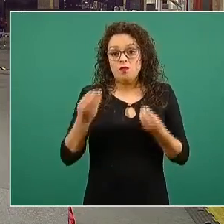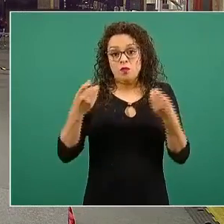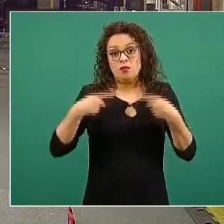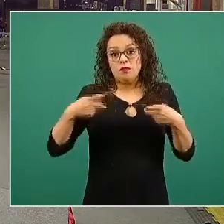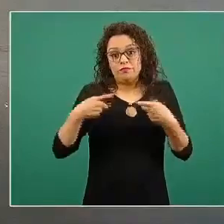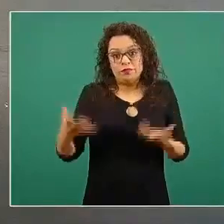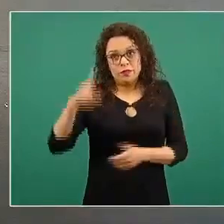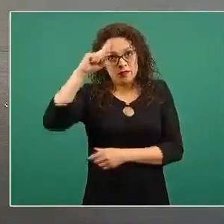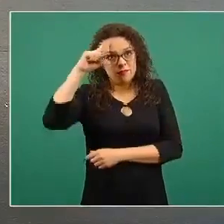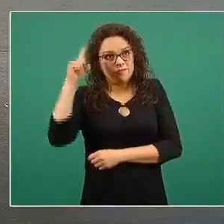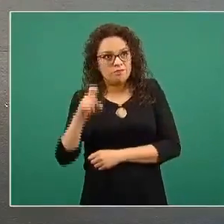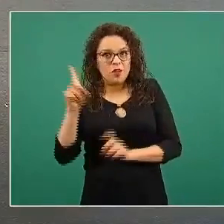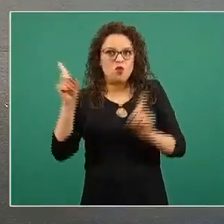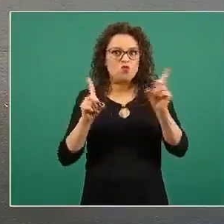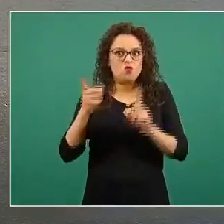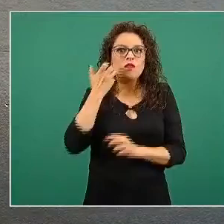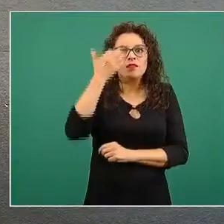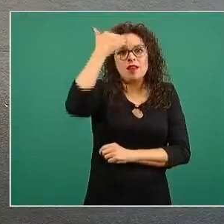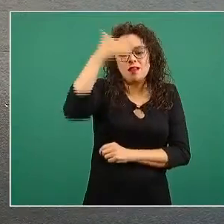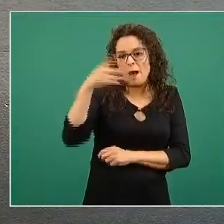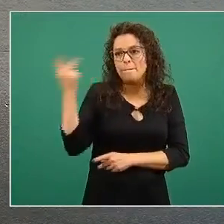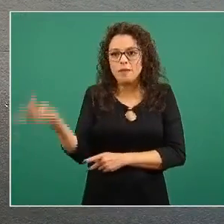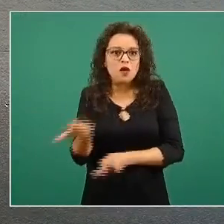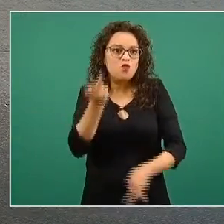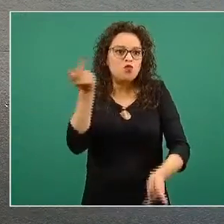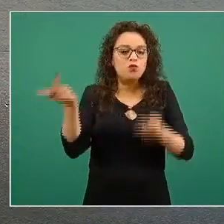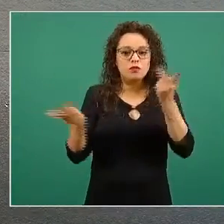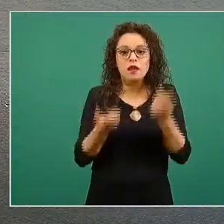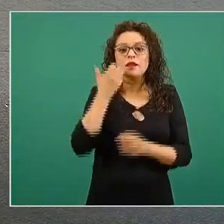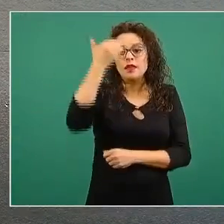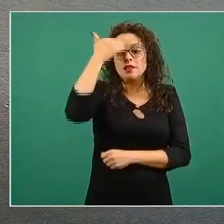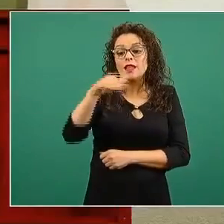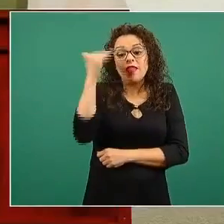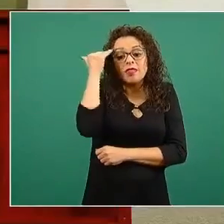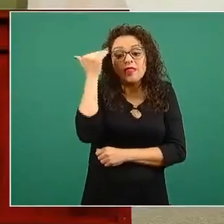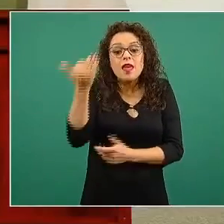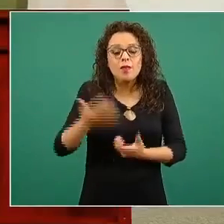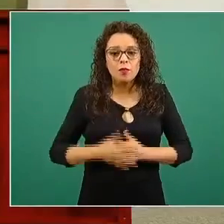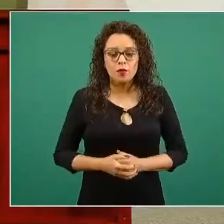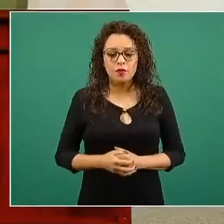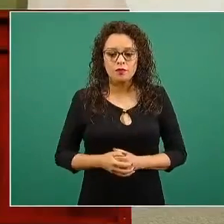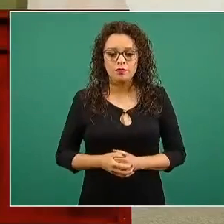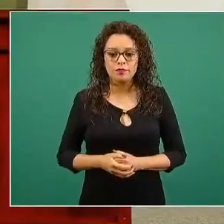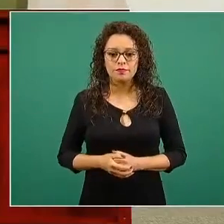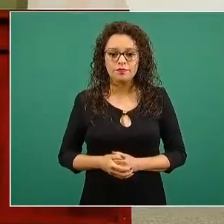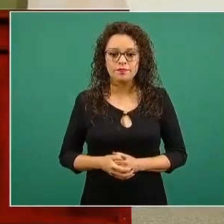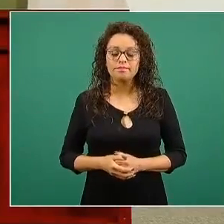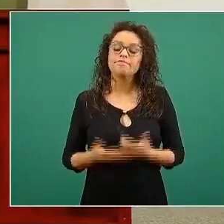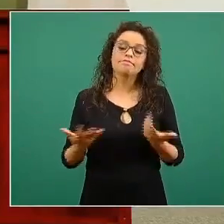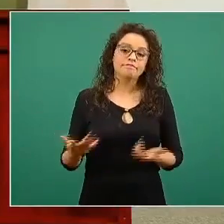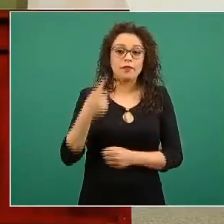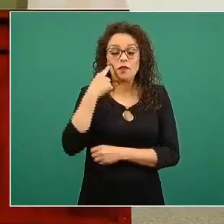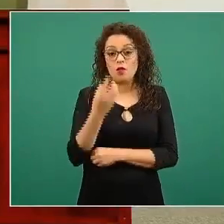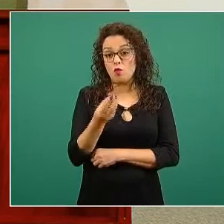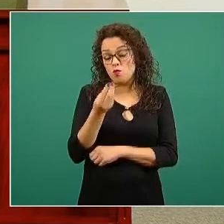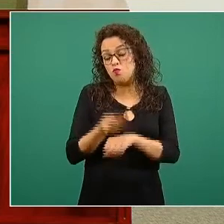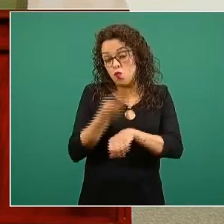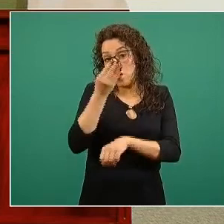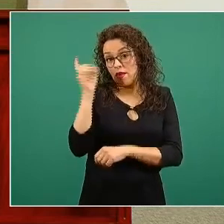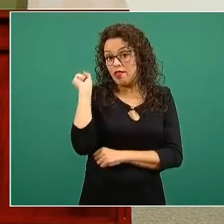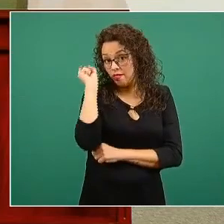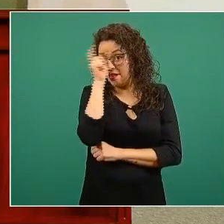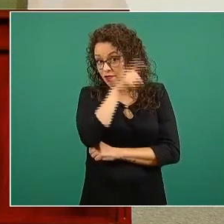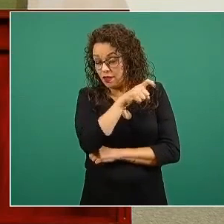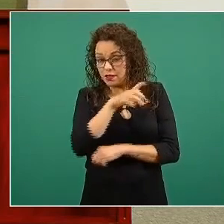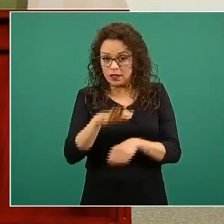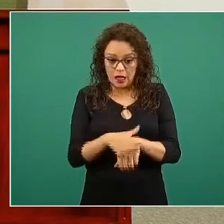eso respecto al tiempo. Es difícil de estimar porque en este caso el tiempo